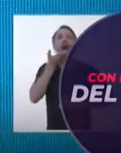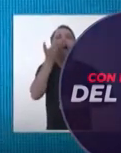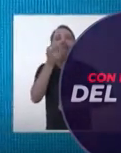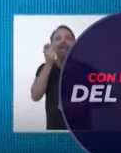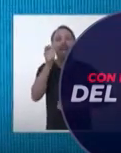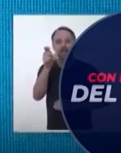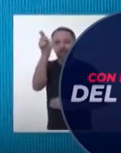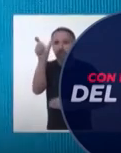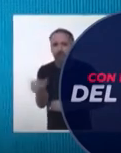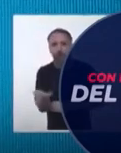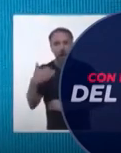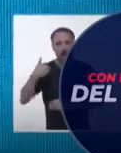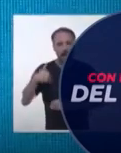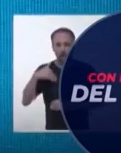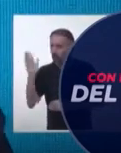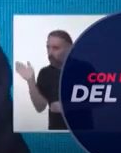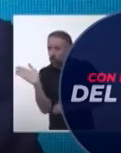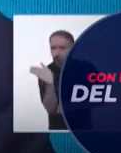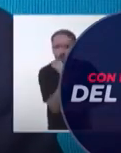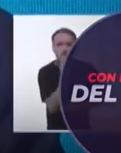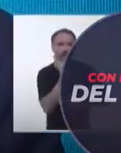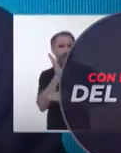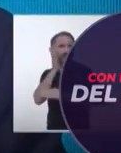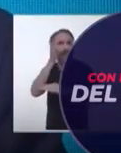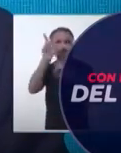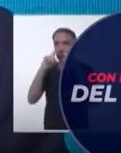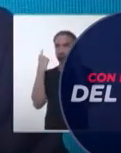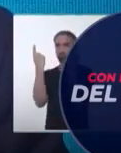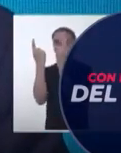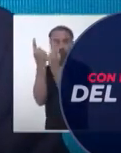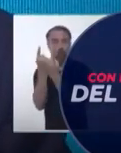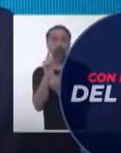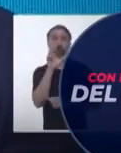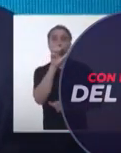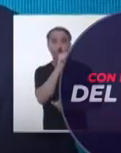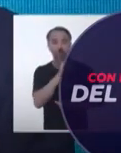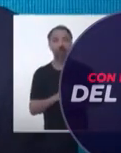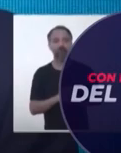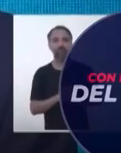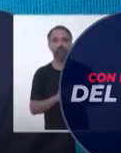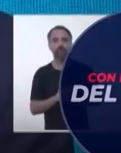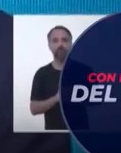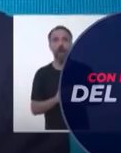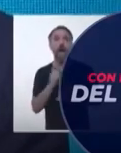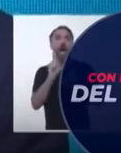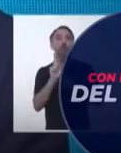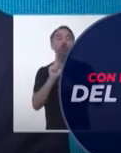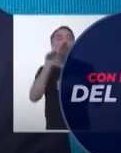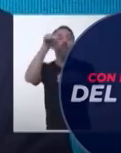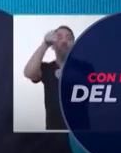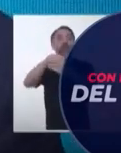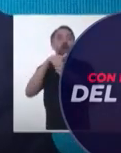casi escenificando un nuevo liderazgo en el peronismo, lo cual es un tema, digamos, que casi estaba vedado en los últimos 20